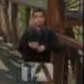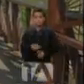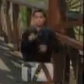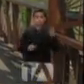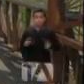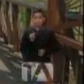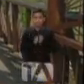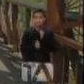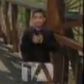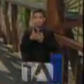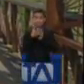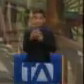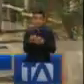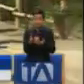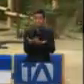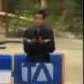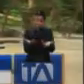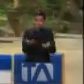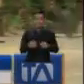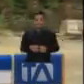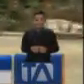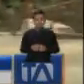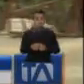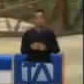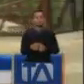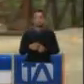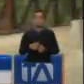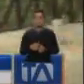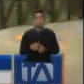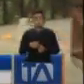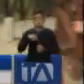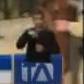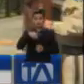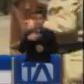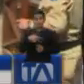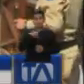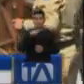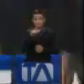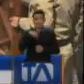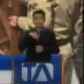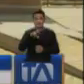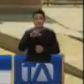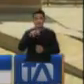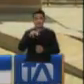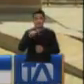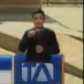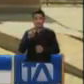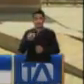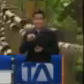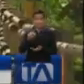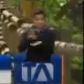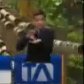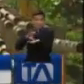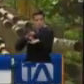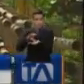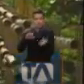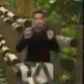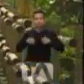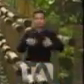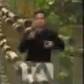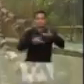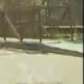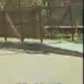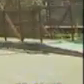amantes del deporte y la recreación, que busca unir el conocido Chaquiñán de Cumbayá con su área comercial. En Quito, Ana